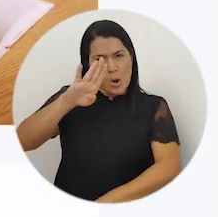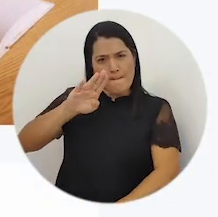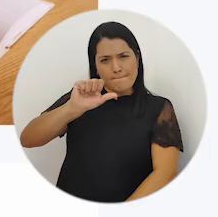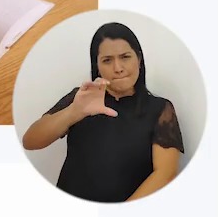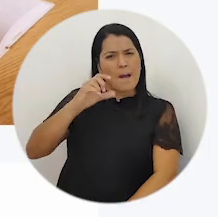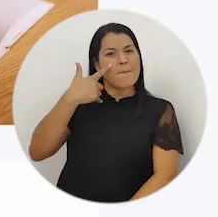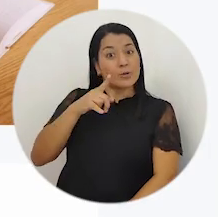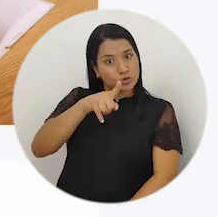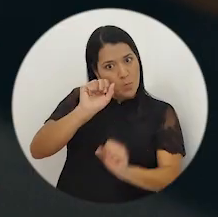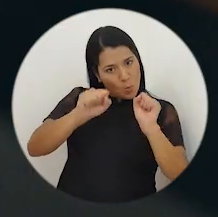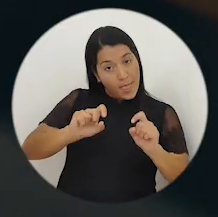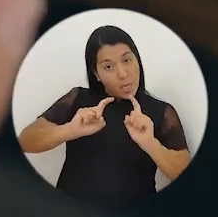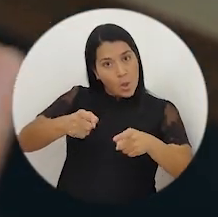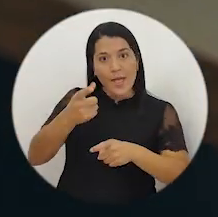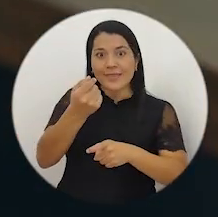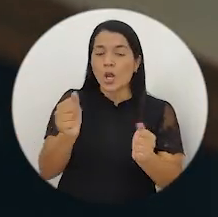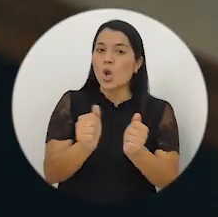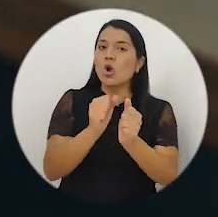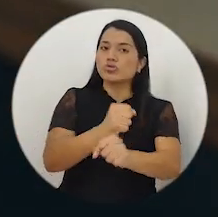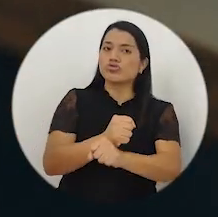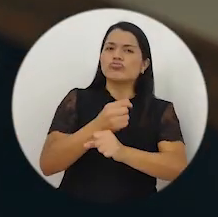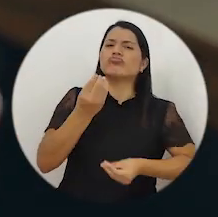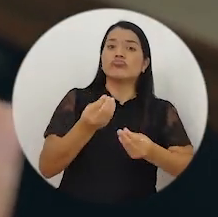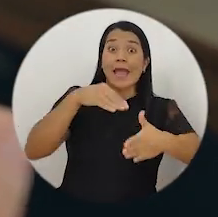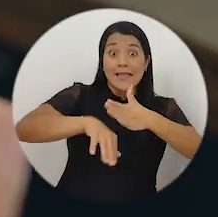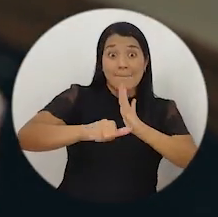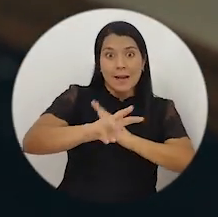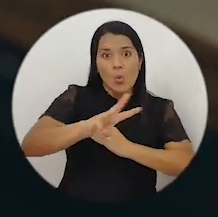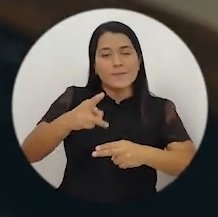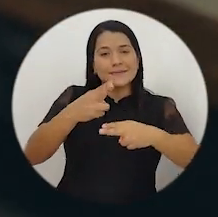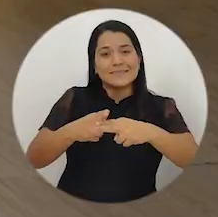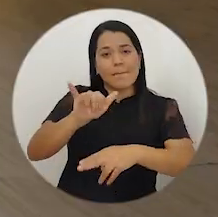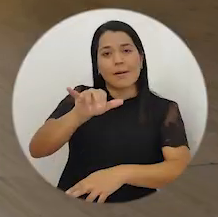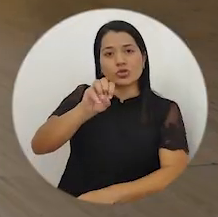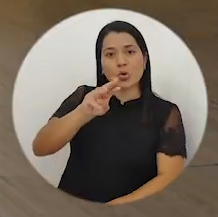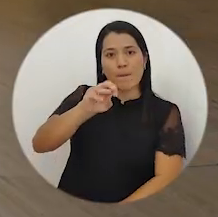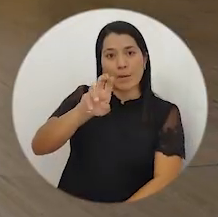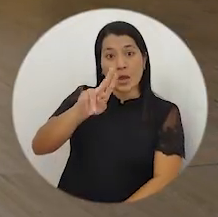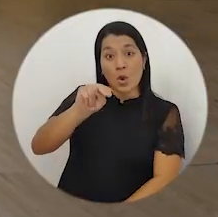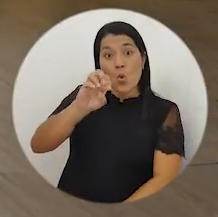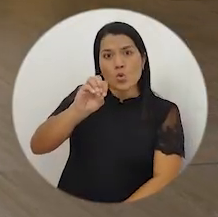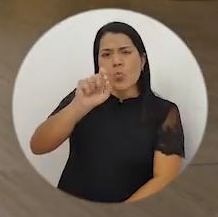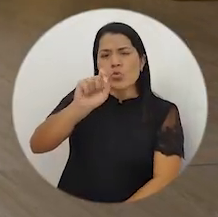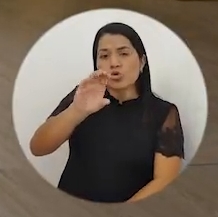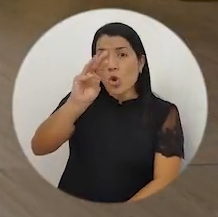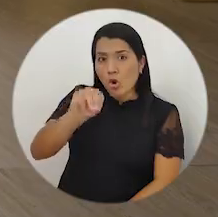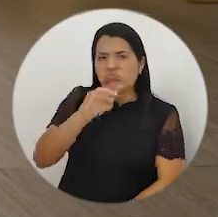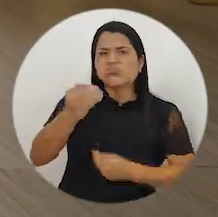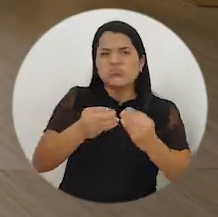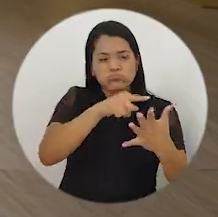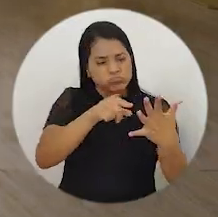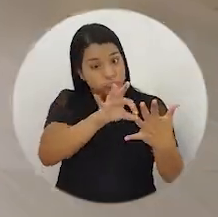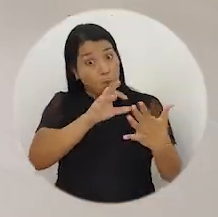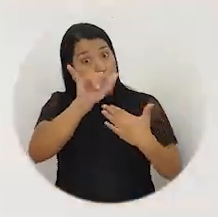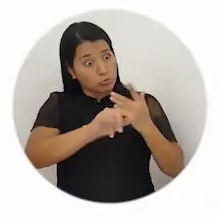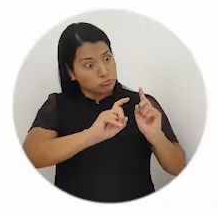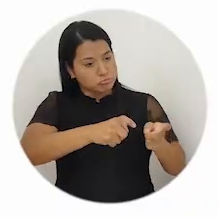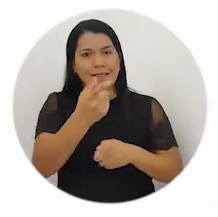forma segura ingresa a yomeuno.com y dona a la causa de tu elección ser solidarios